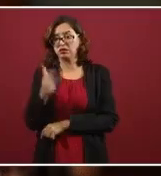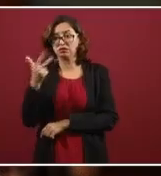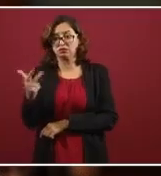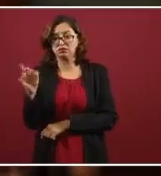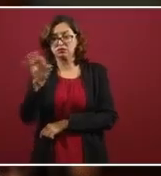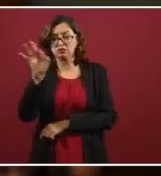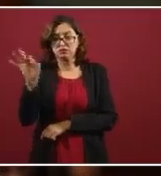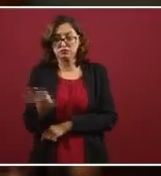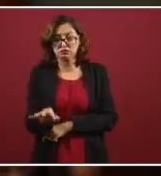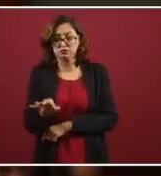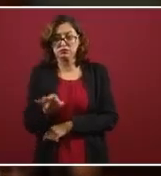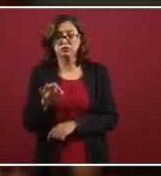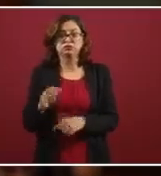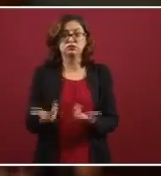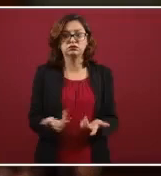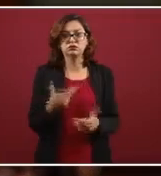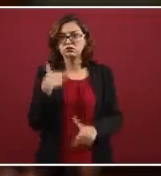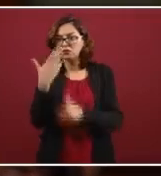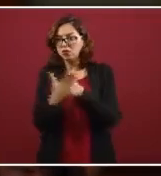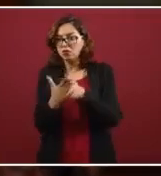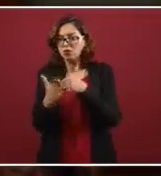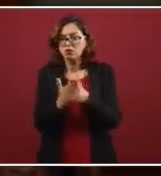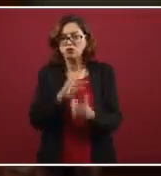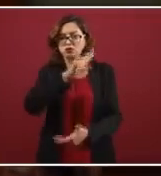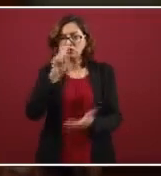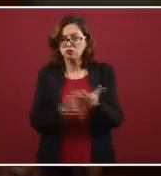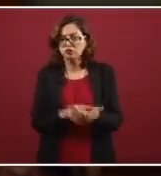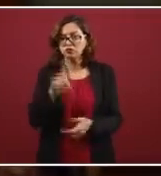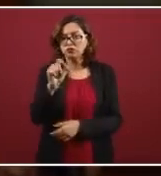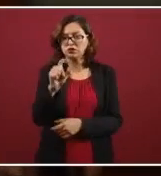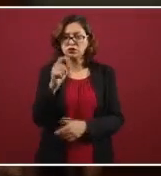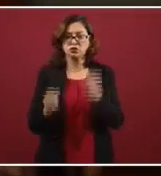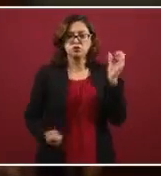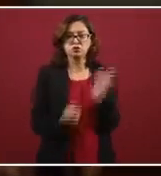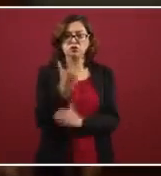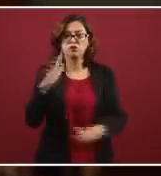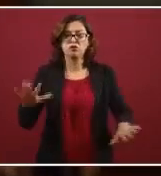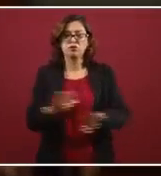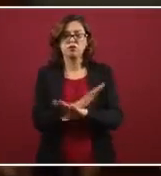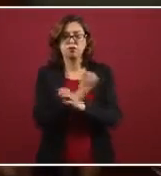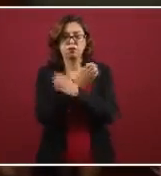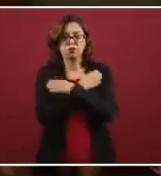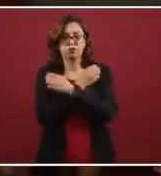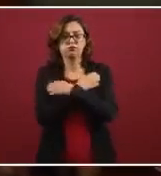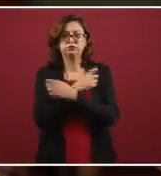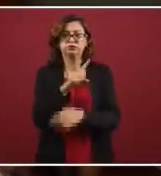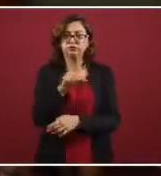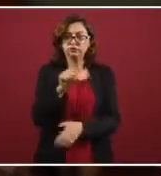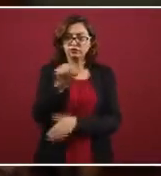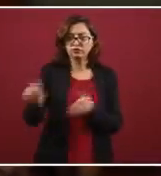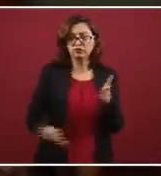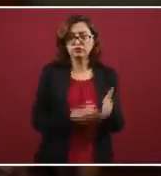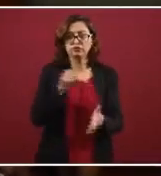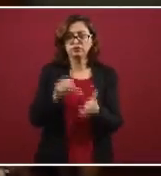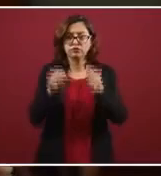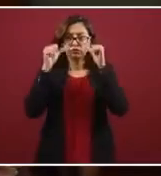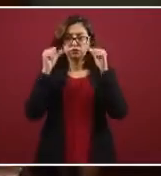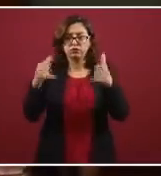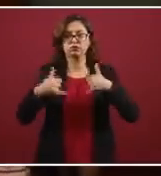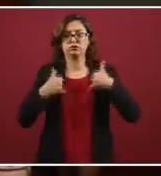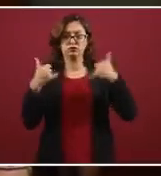0.0048%. Para el 2020 y con la nueva reforma educativa, estos centros que atienden a jóvenes